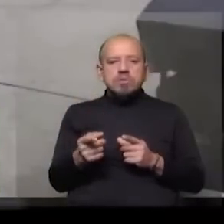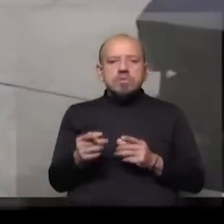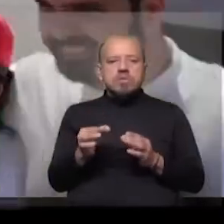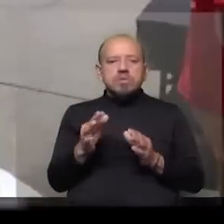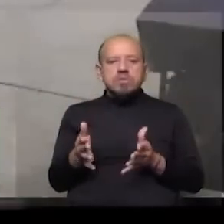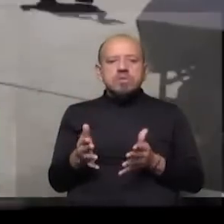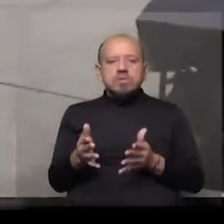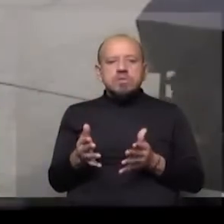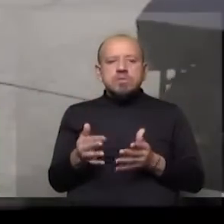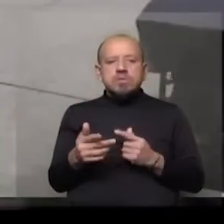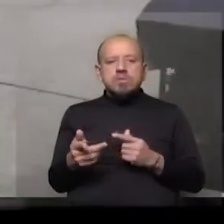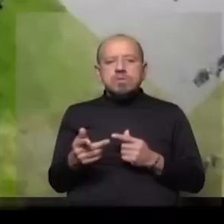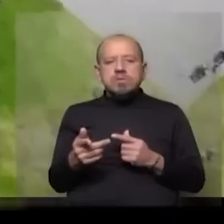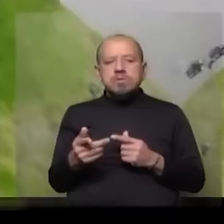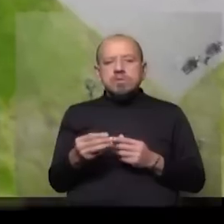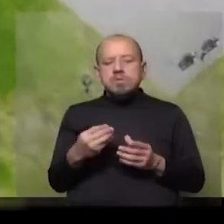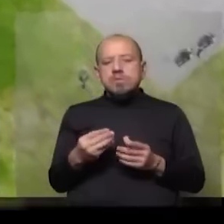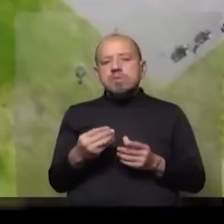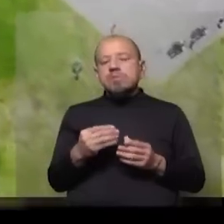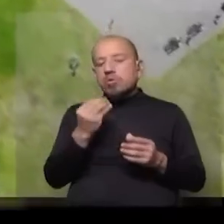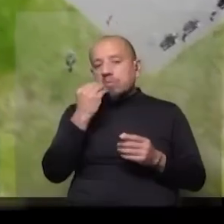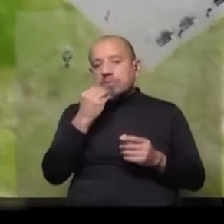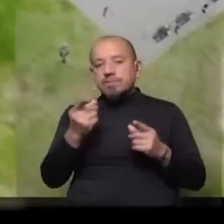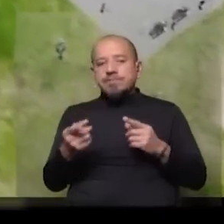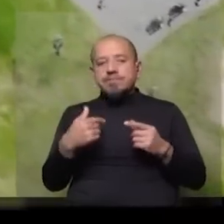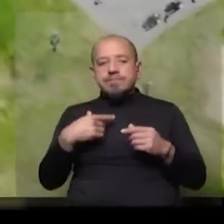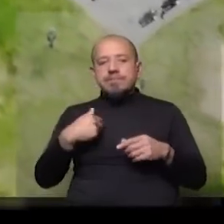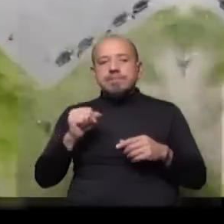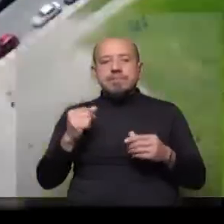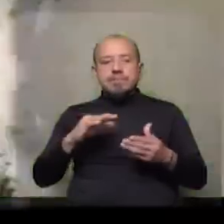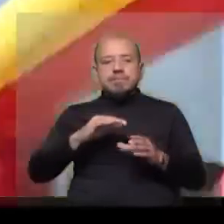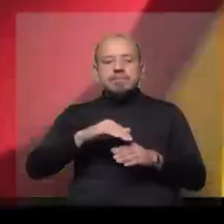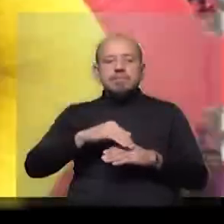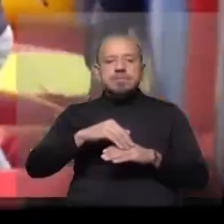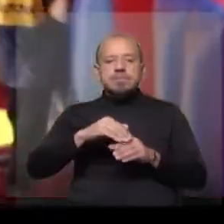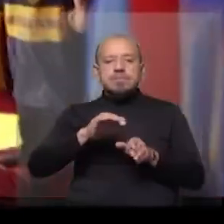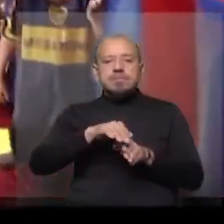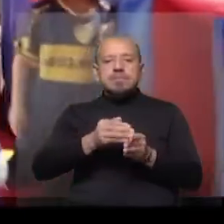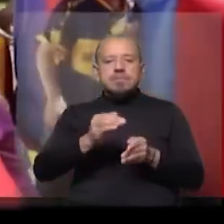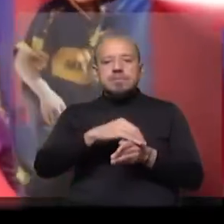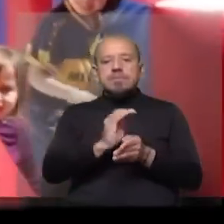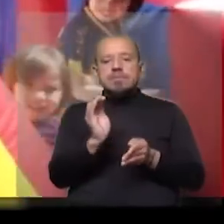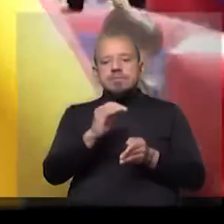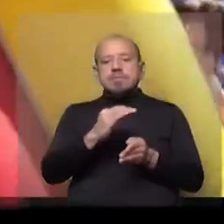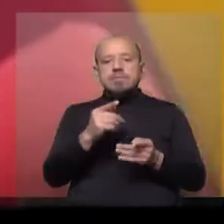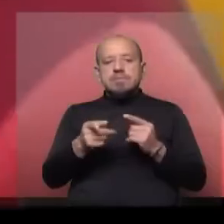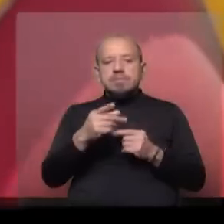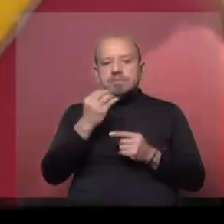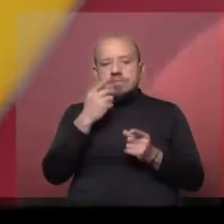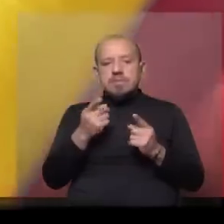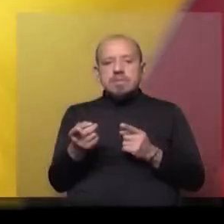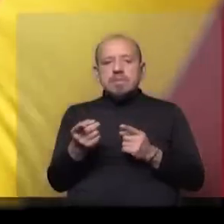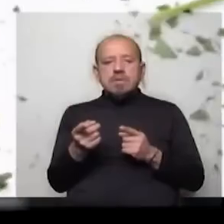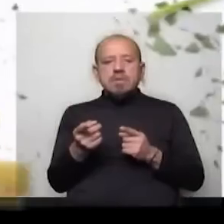deleitas de un exquisito strogonov sino que te llevas el hermético que nos dona la gente de atma que está buenísimo